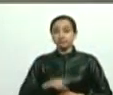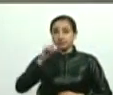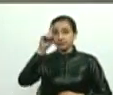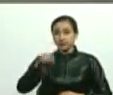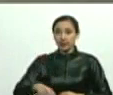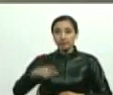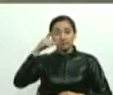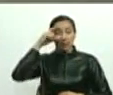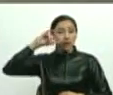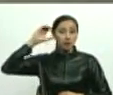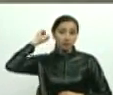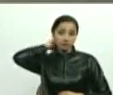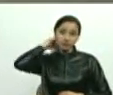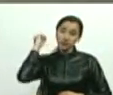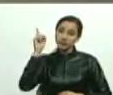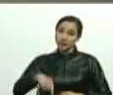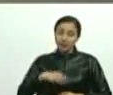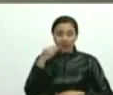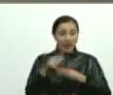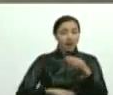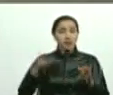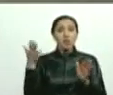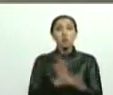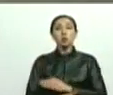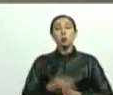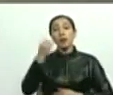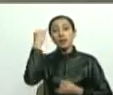mucho equilibrio ideológico.